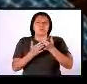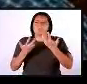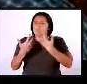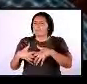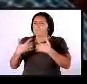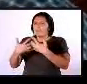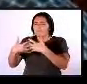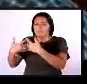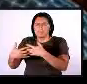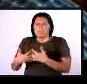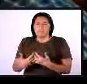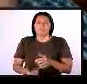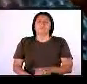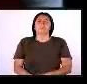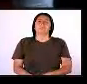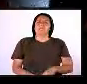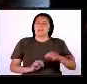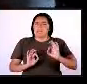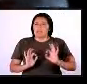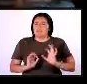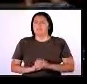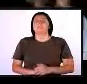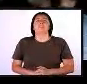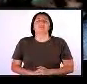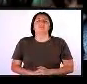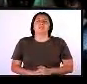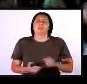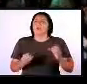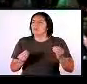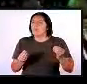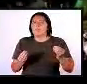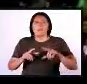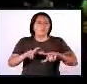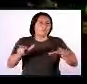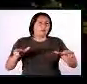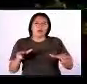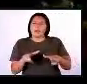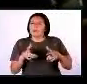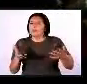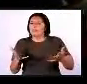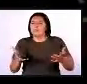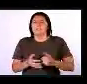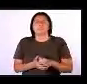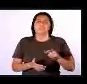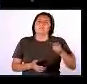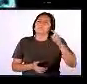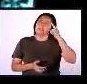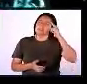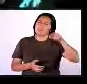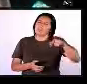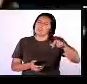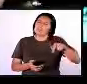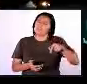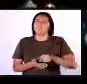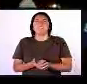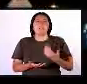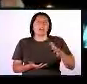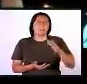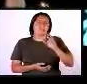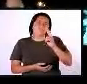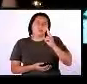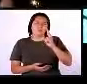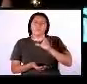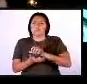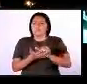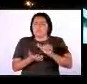ayuda de empresas grandes que nos puedan ayudar con la infraestructura. Este proyecto tiene